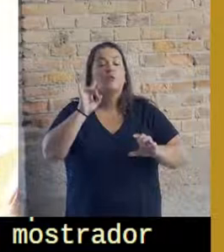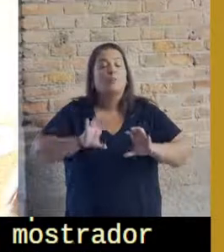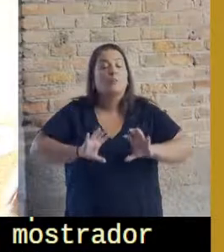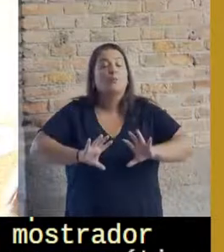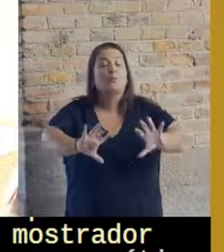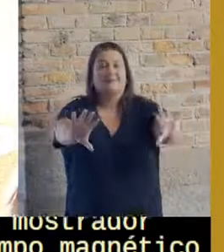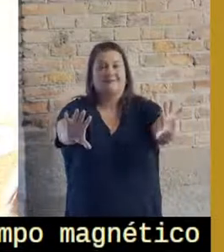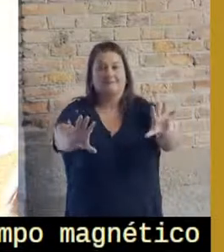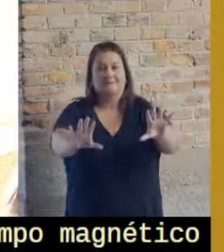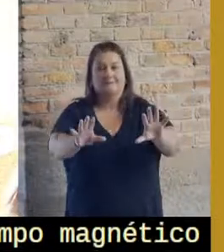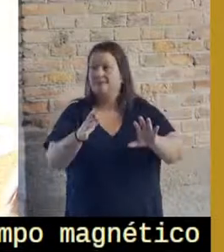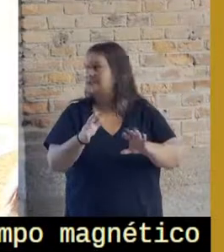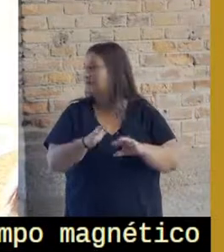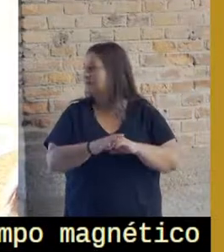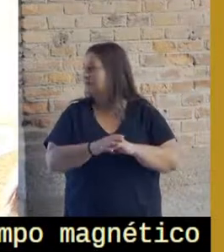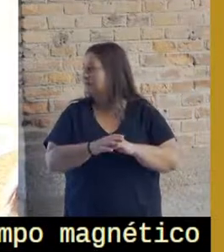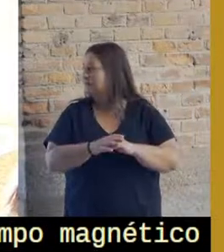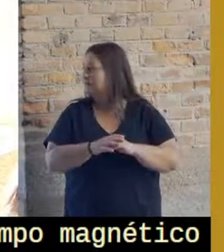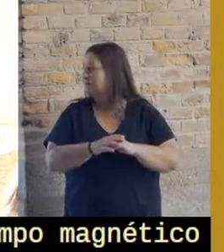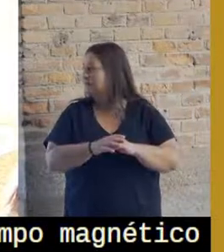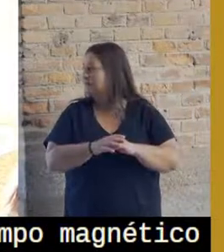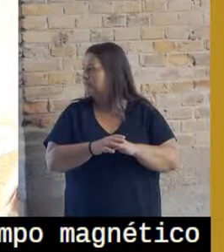magnético llega H perdón